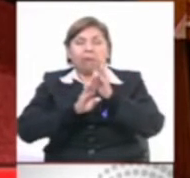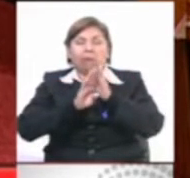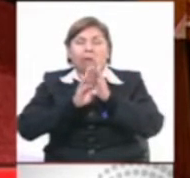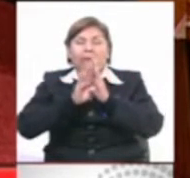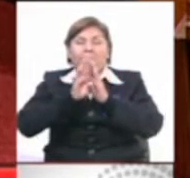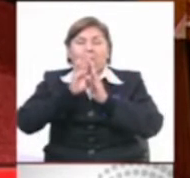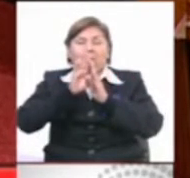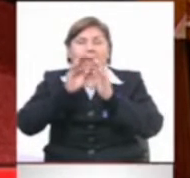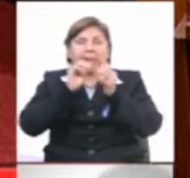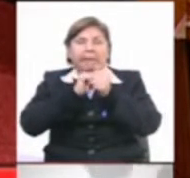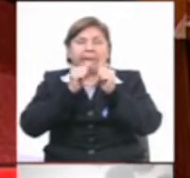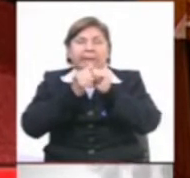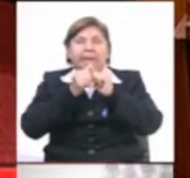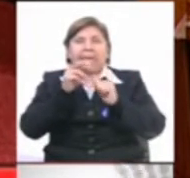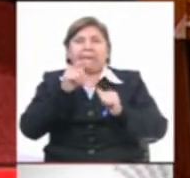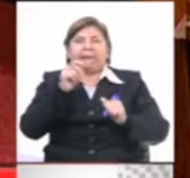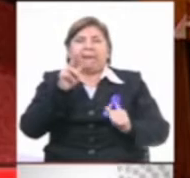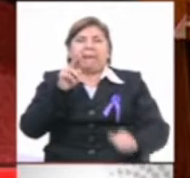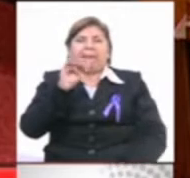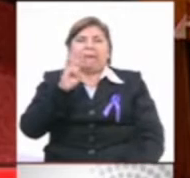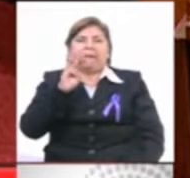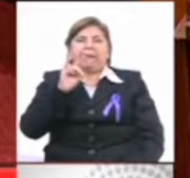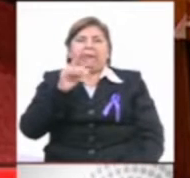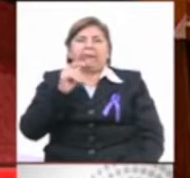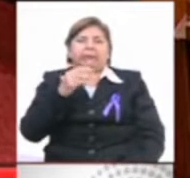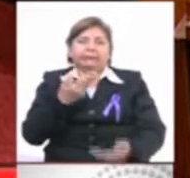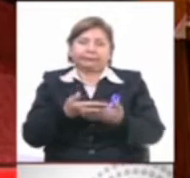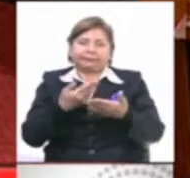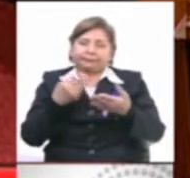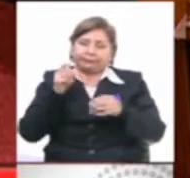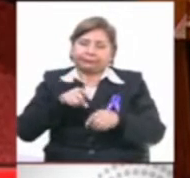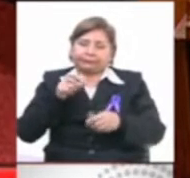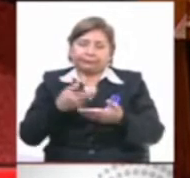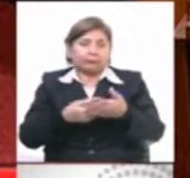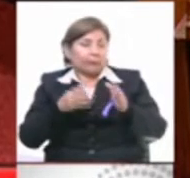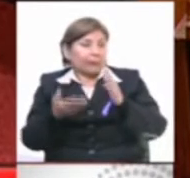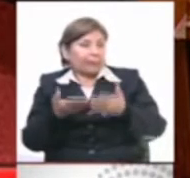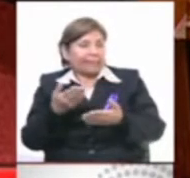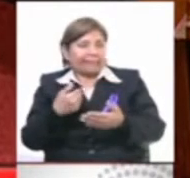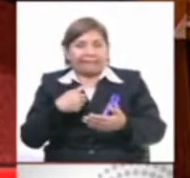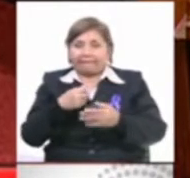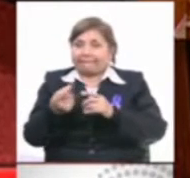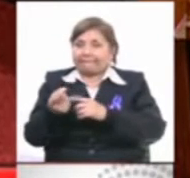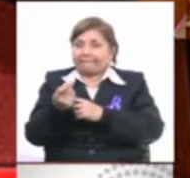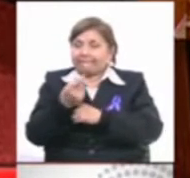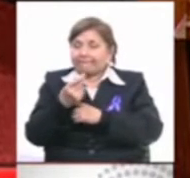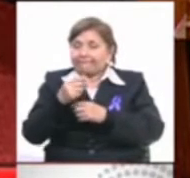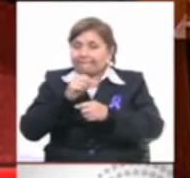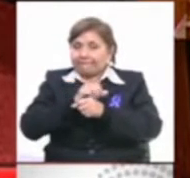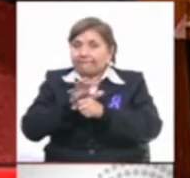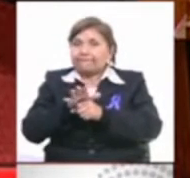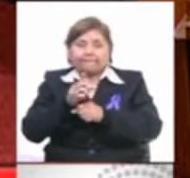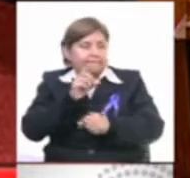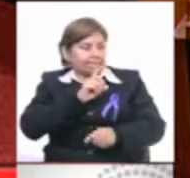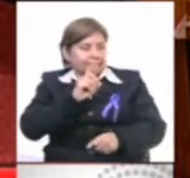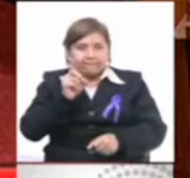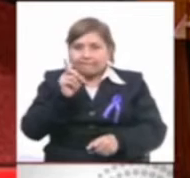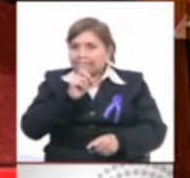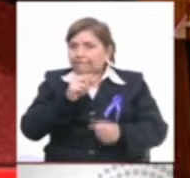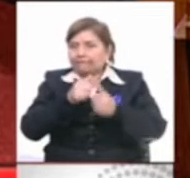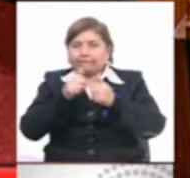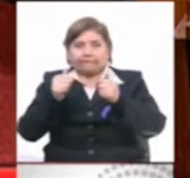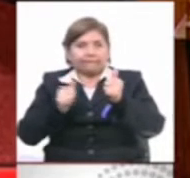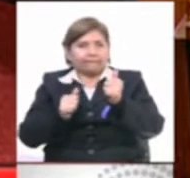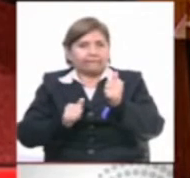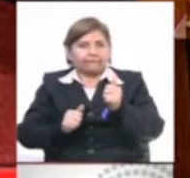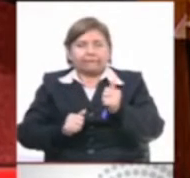mano con una reforma tributaria que genere los recursos necesarios. Si algo nos debe enseñar la pandemia es que no podemos